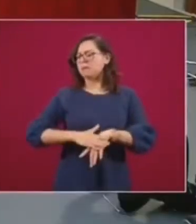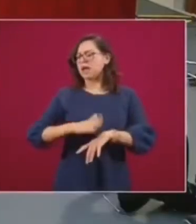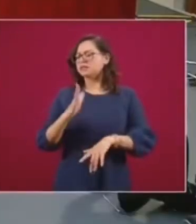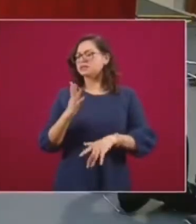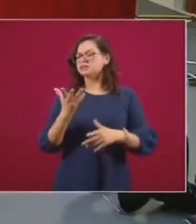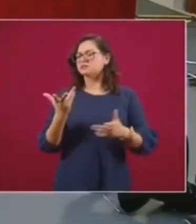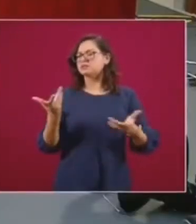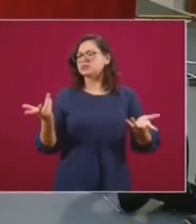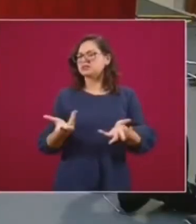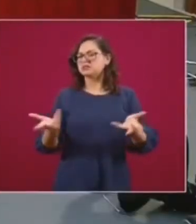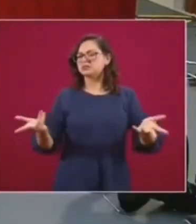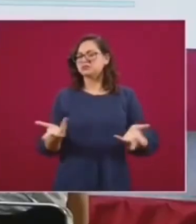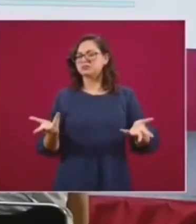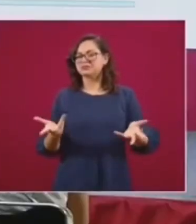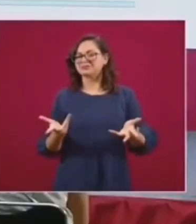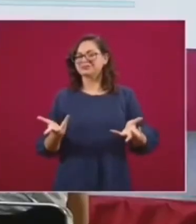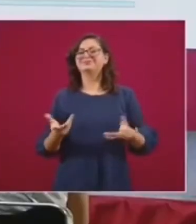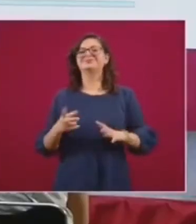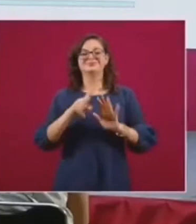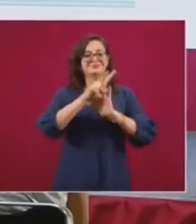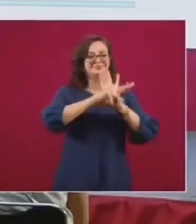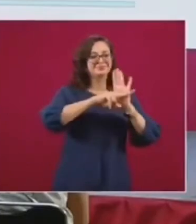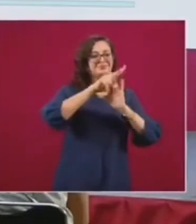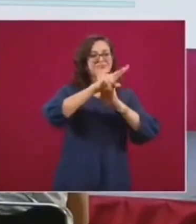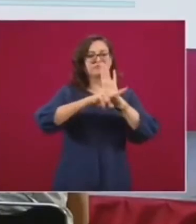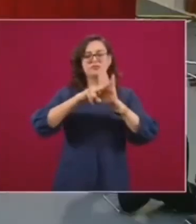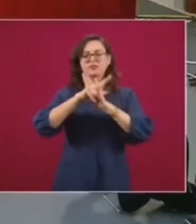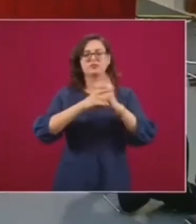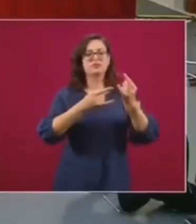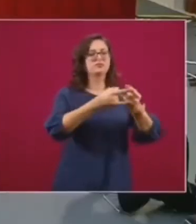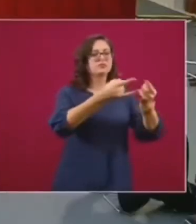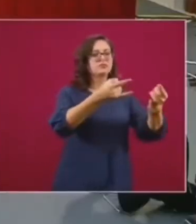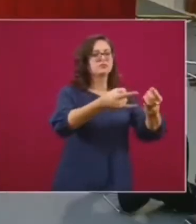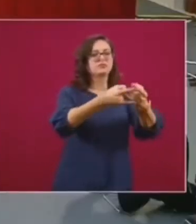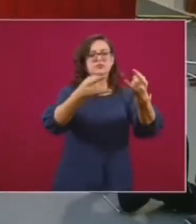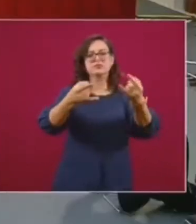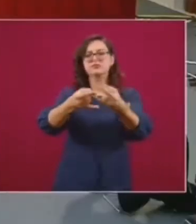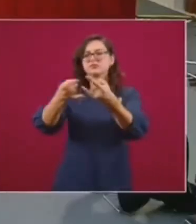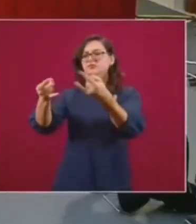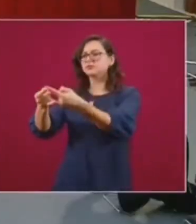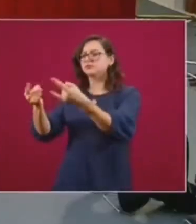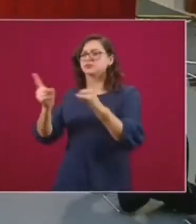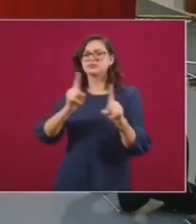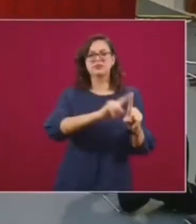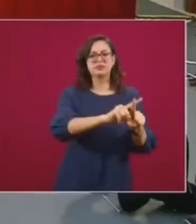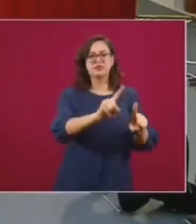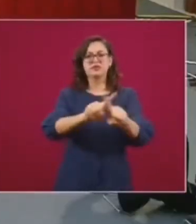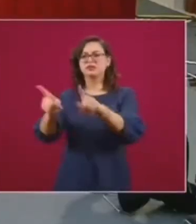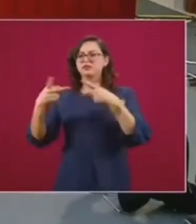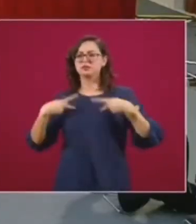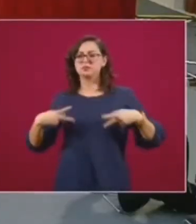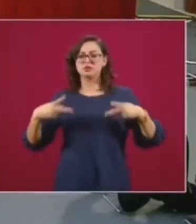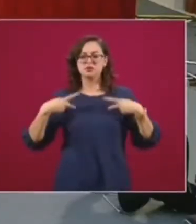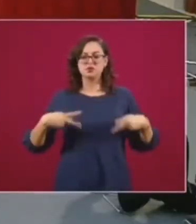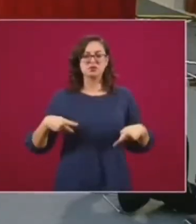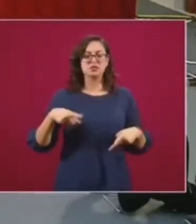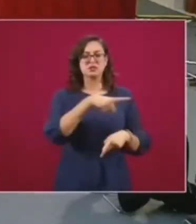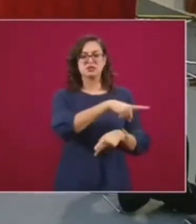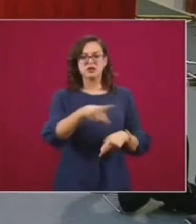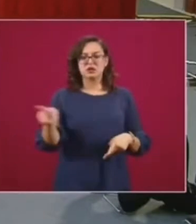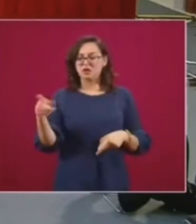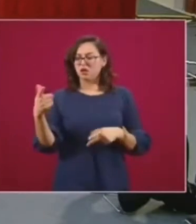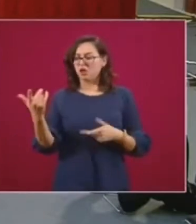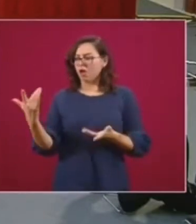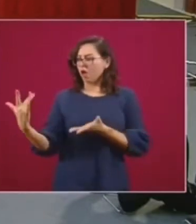de testimonios en video de el impacto que tiene cuando le llega un apoyo de